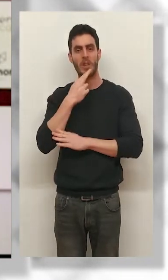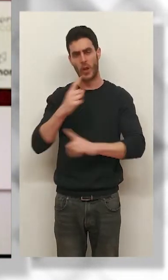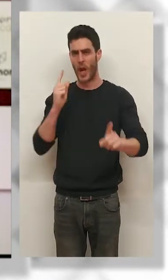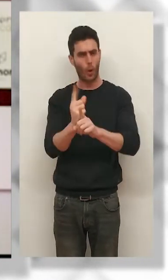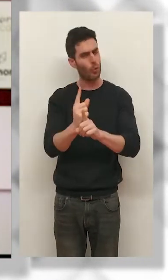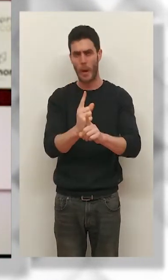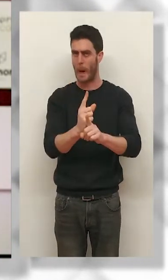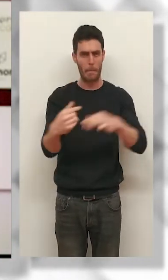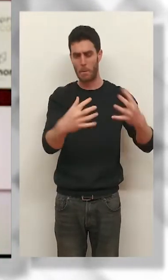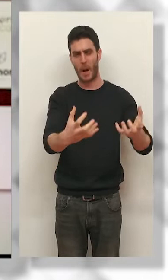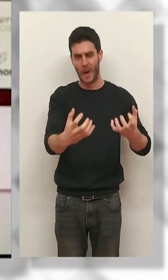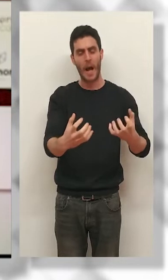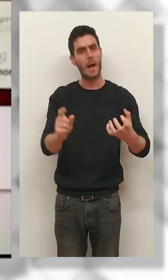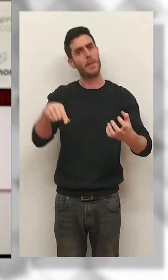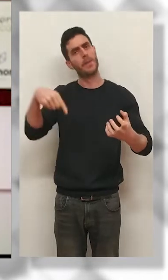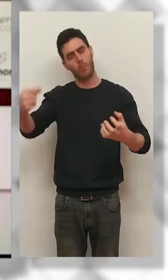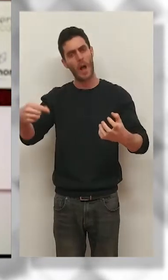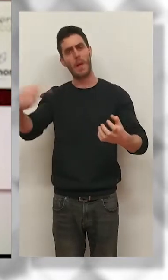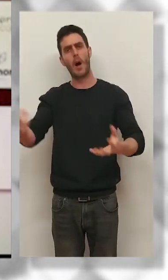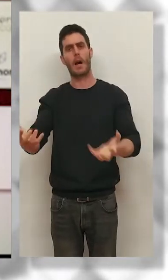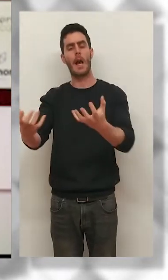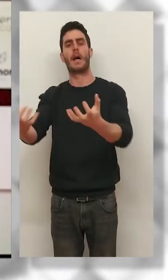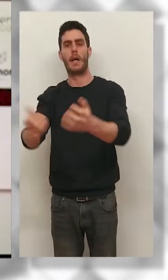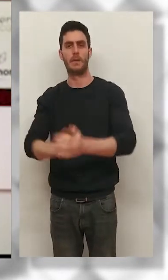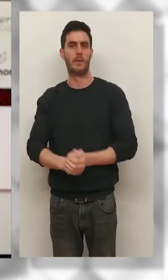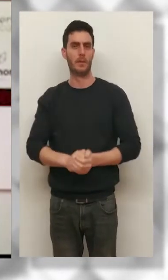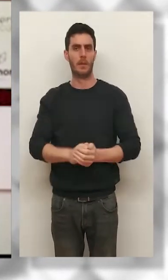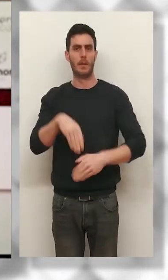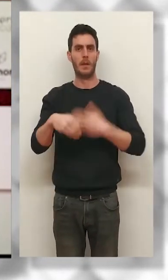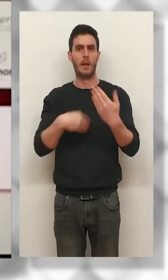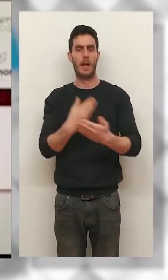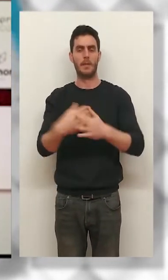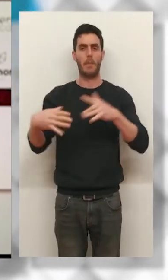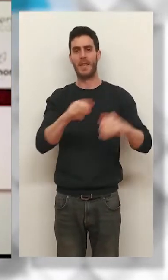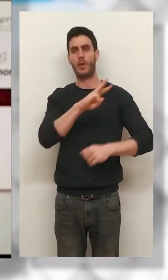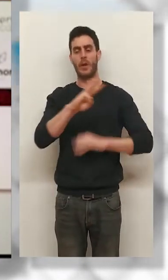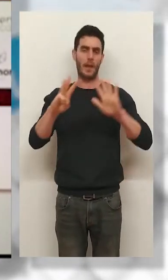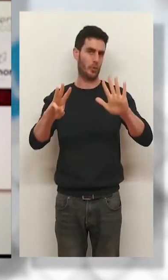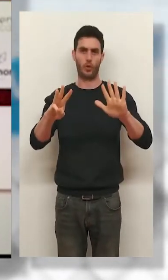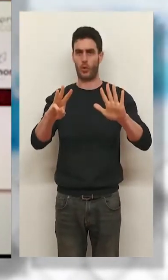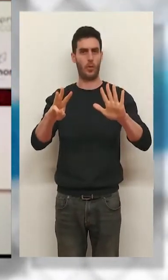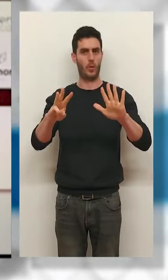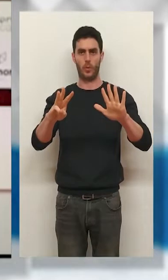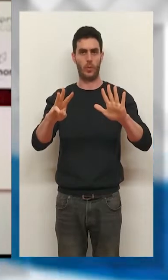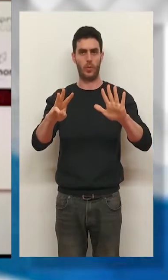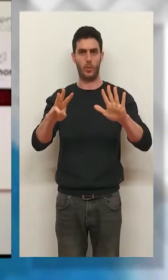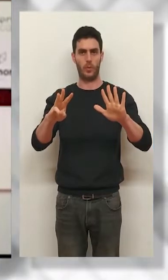decimos, de la jornada hasta la jornada 38 que nos pondrá la... pues nos dirá dónde estamos en la clasificación.